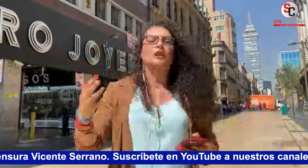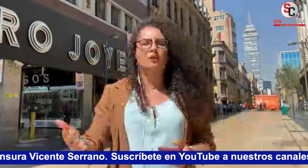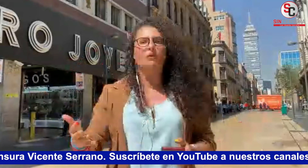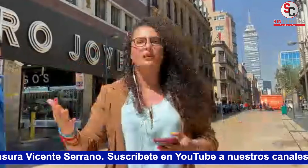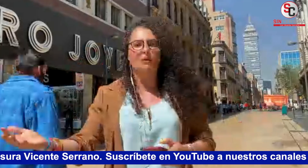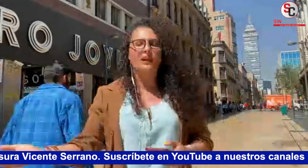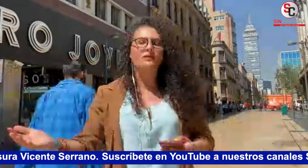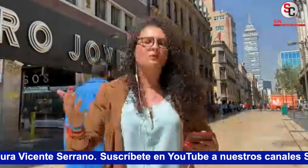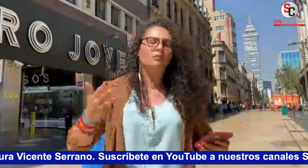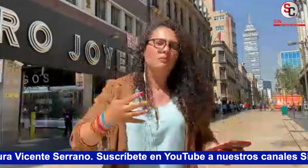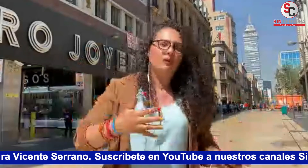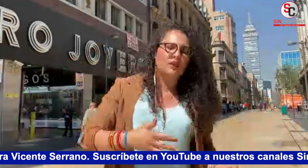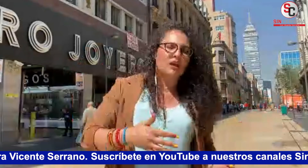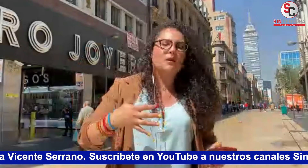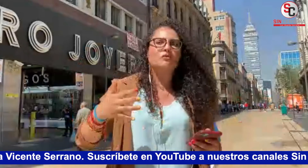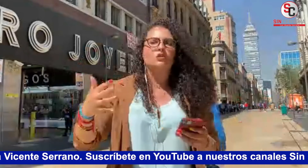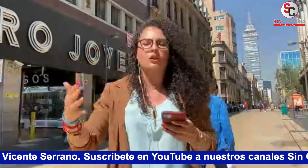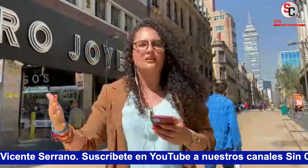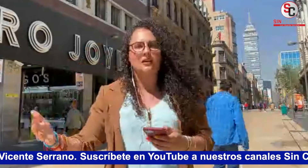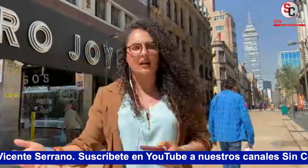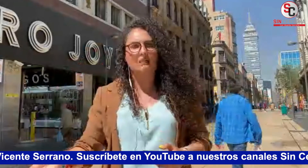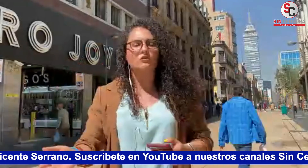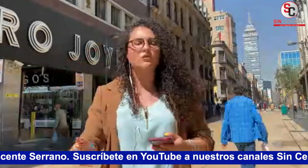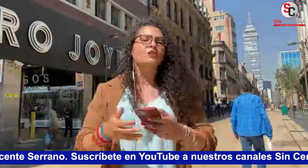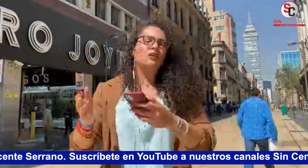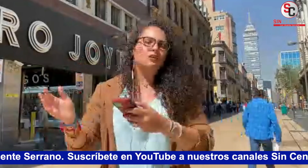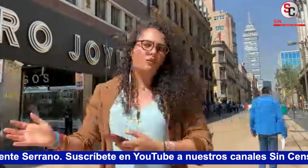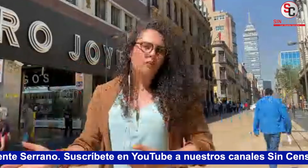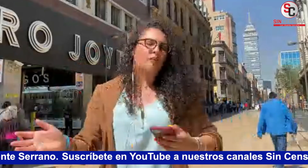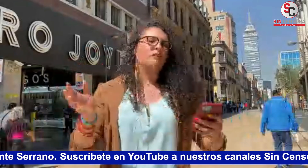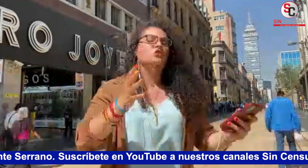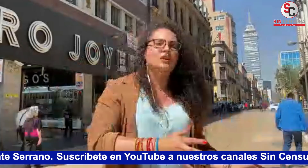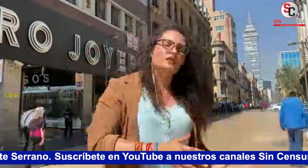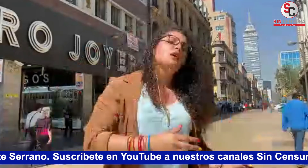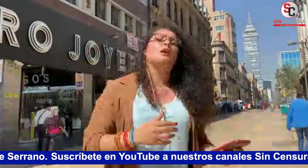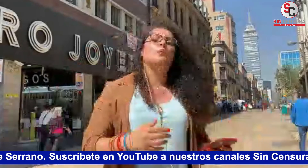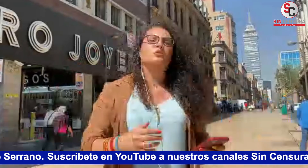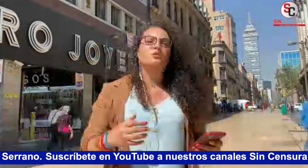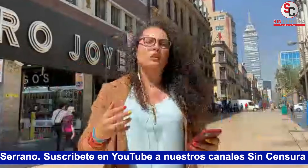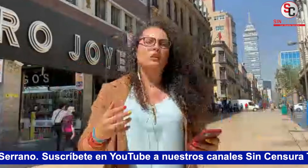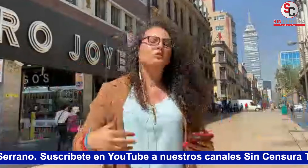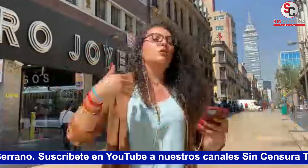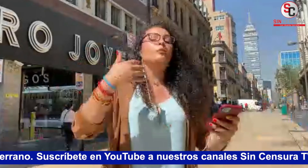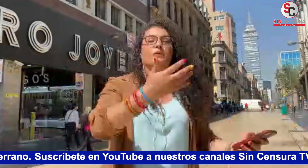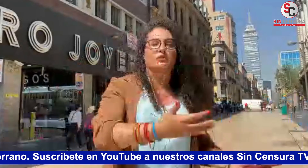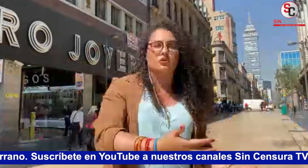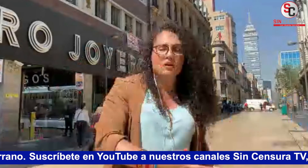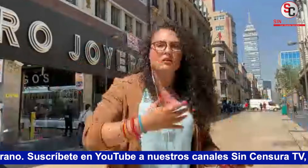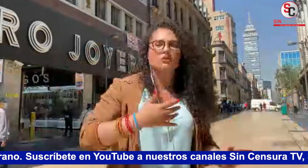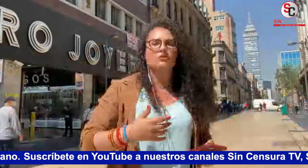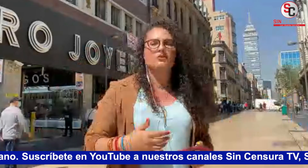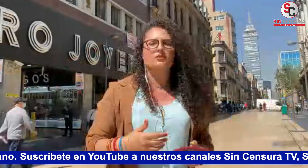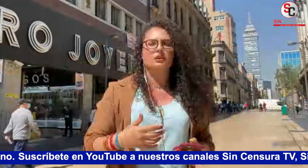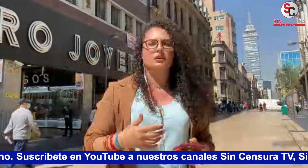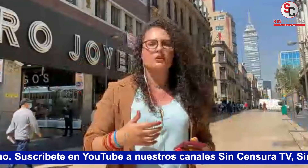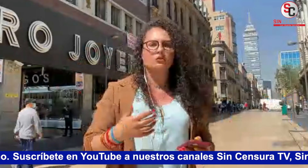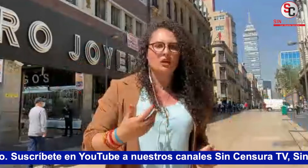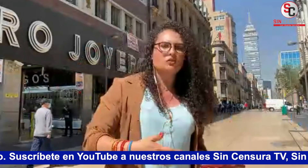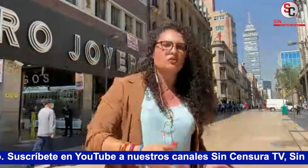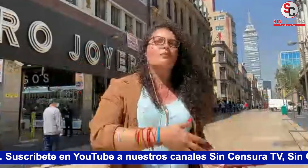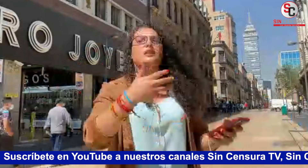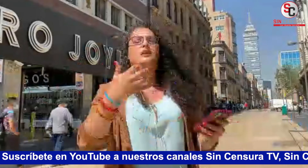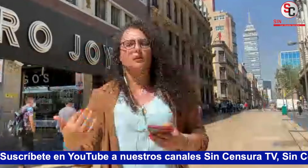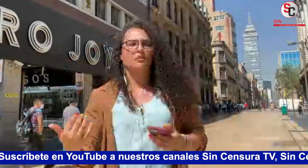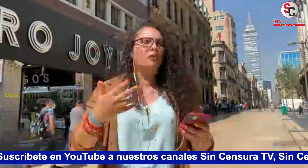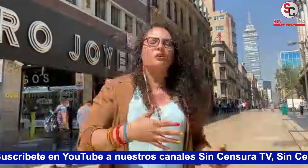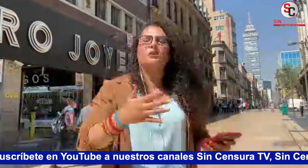la frontera sur a Guatemala en tiempos de pandemia o si no la cerramos, si esto fue por presiones de López Obrador, si fue por presiones entonces de